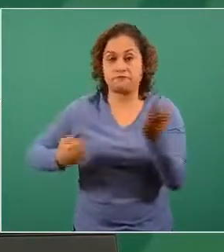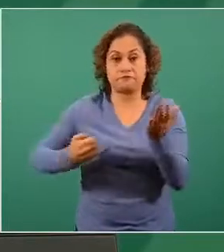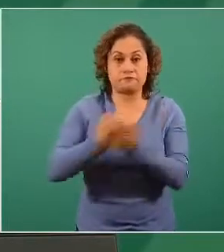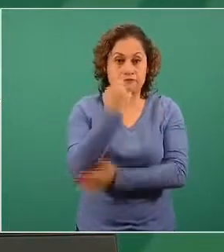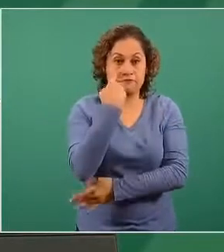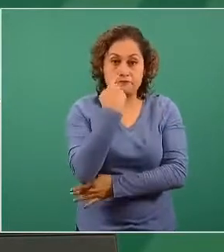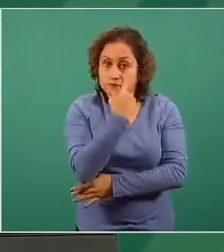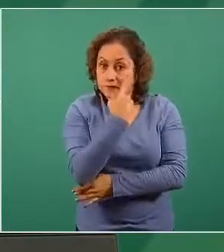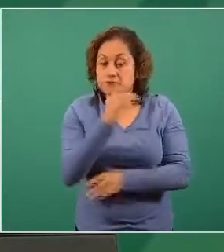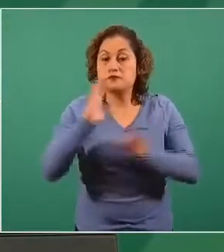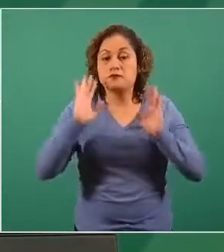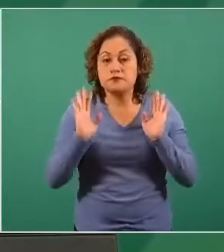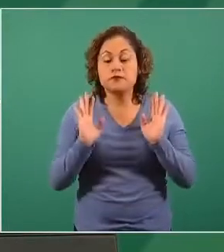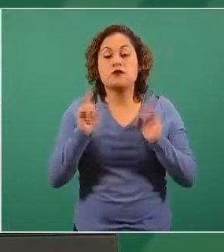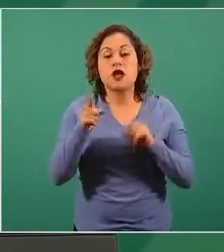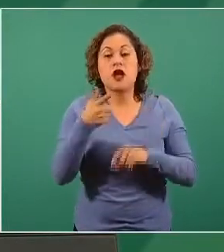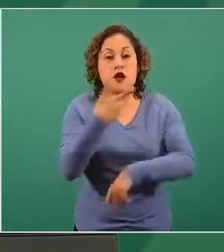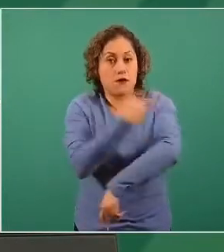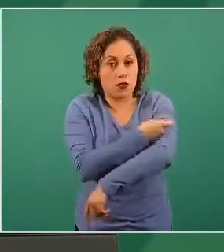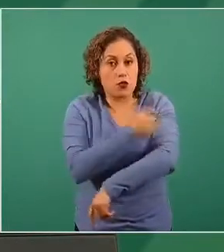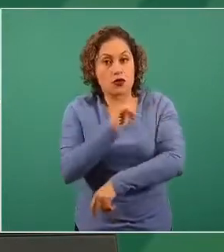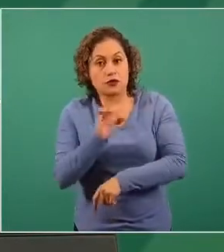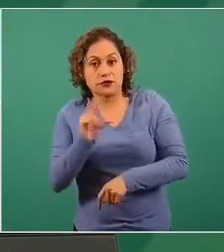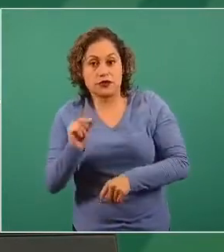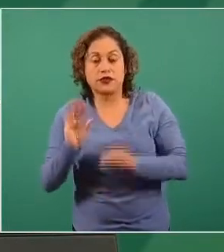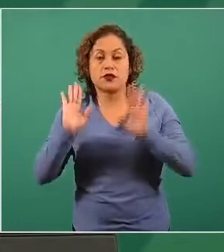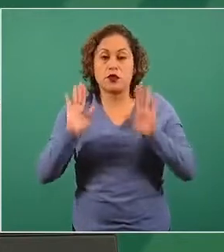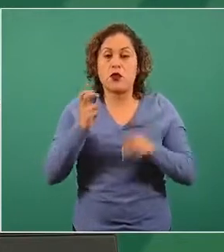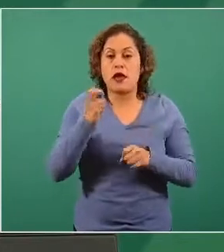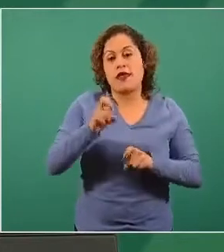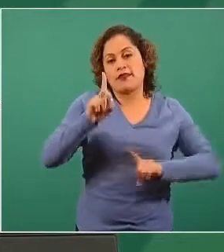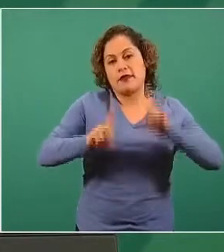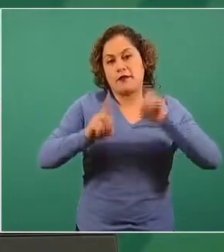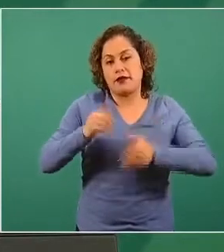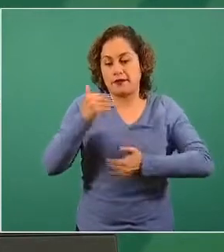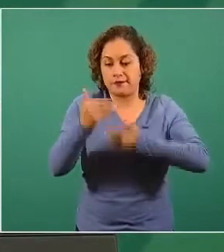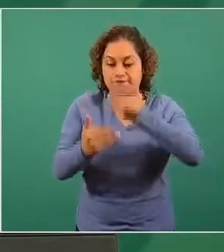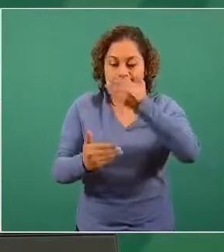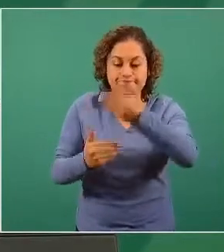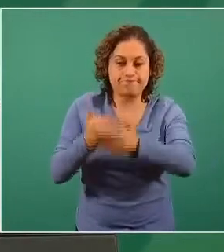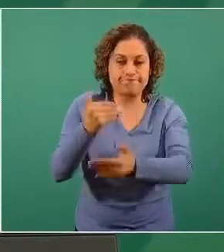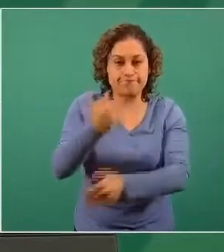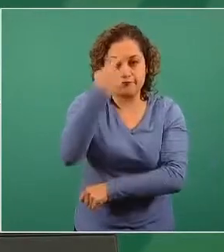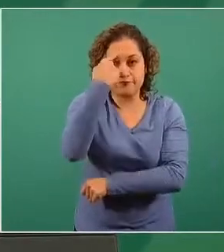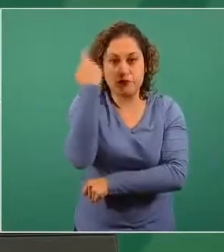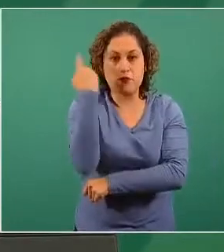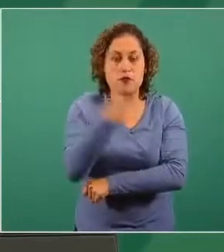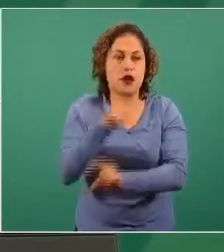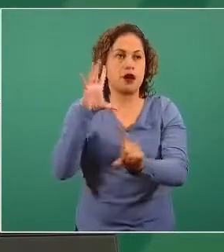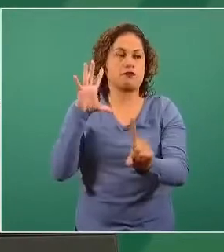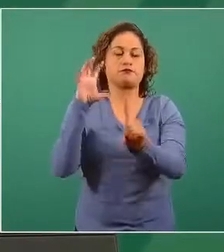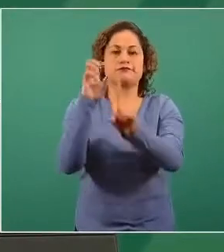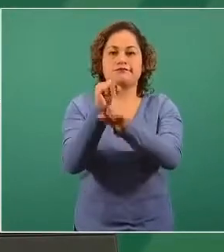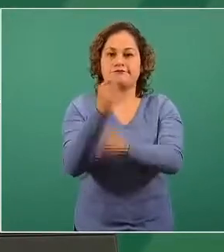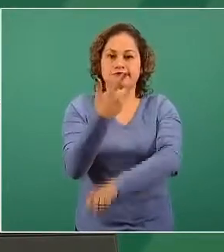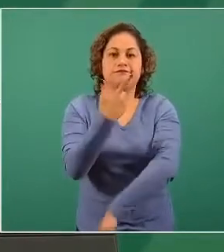tengamos un programa muy exitoso para lograr esta